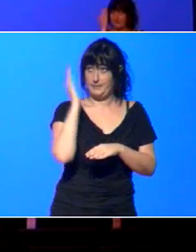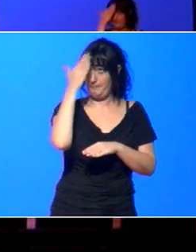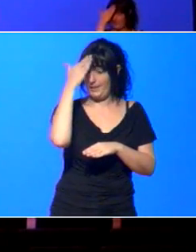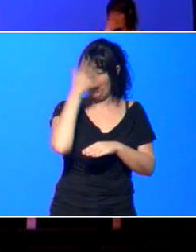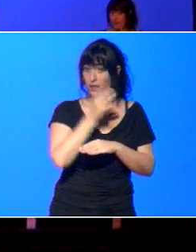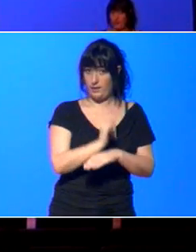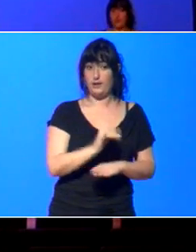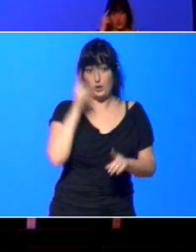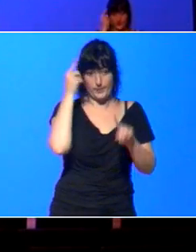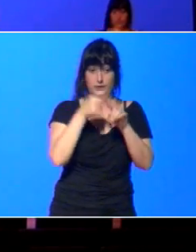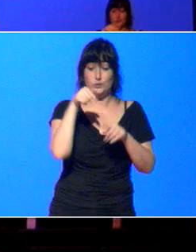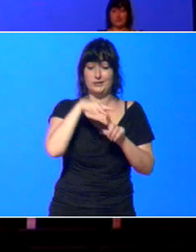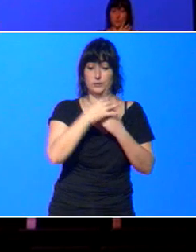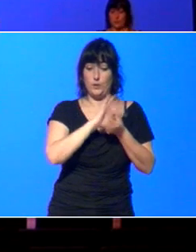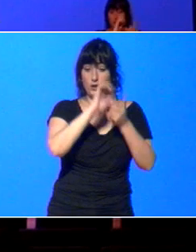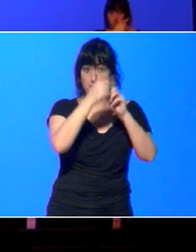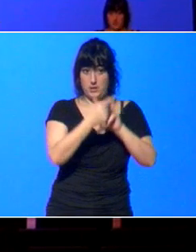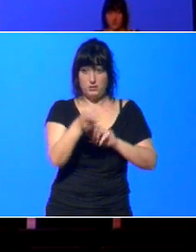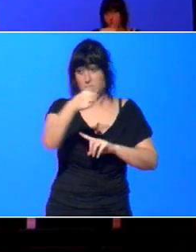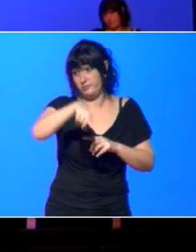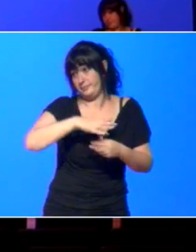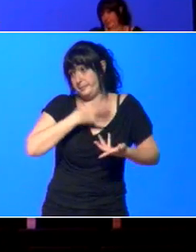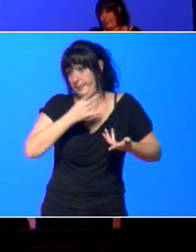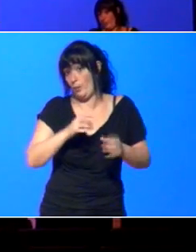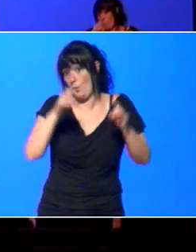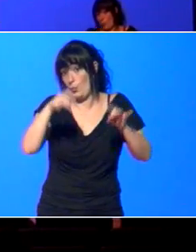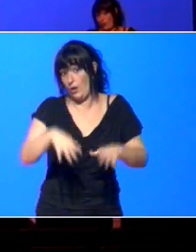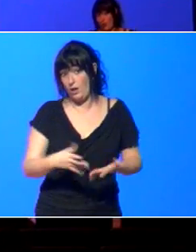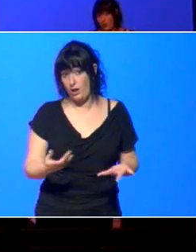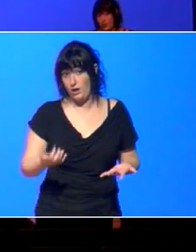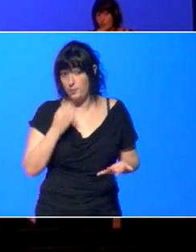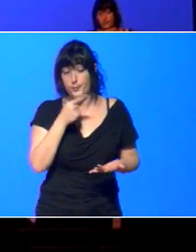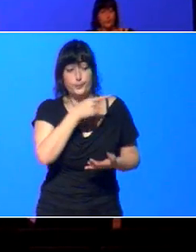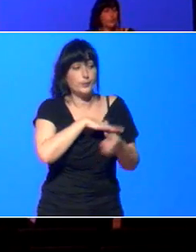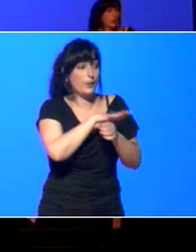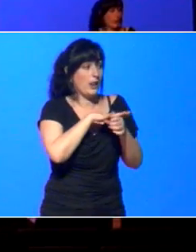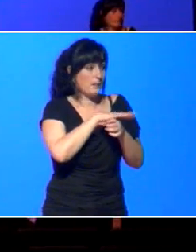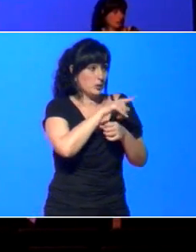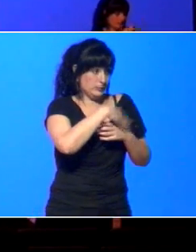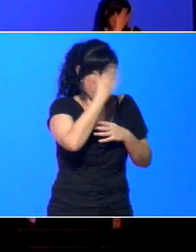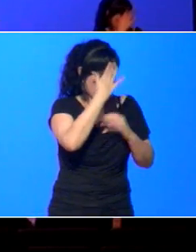que vosotros también, Gerardo, exactamente igual. Tú en tu ámbito tienes la mentalidad, nosotros en el nuestro.